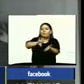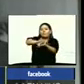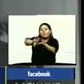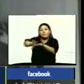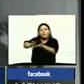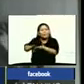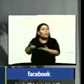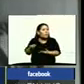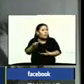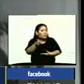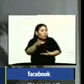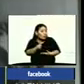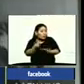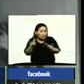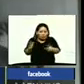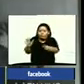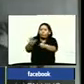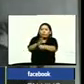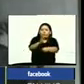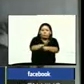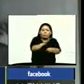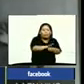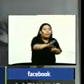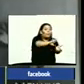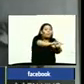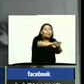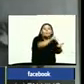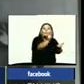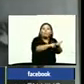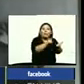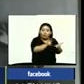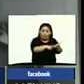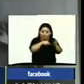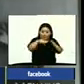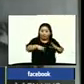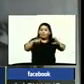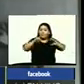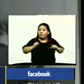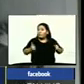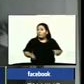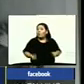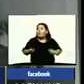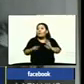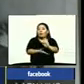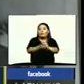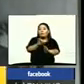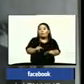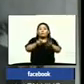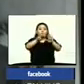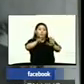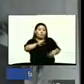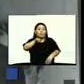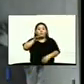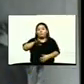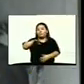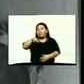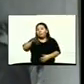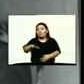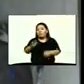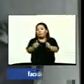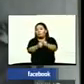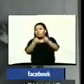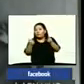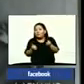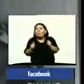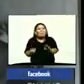brecha será cubierta con deuda pública, que asciende a 755 millones,